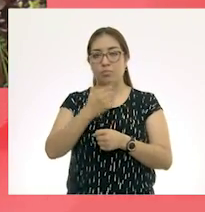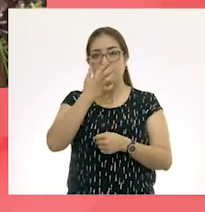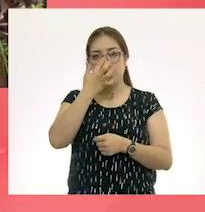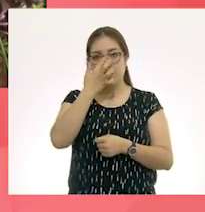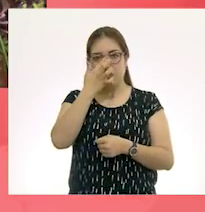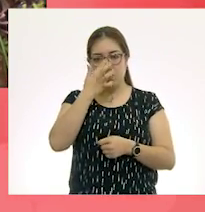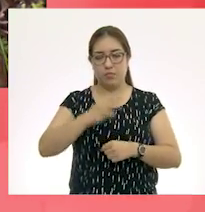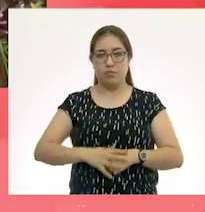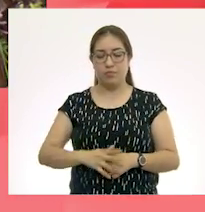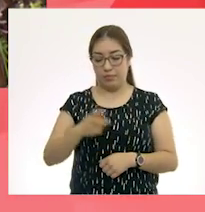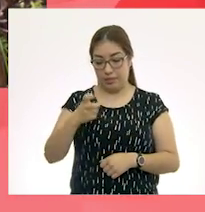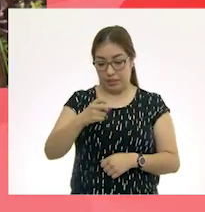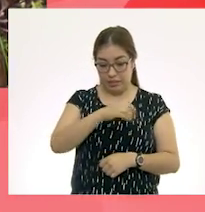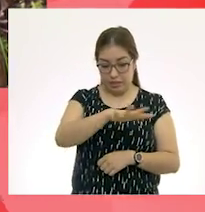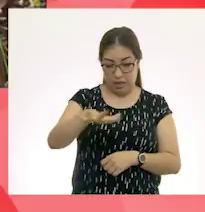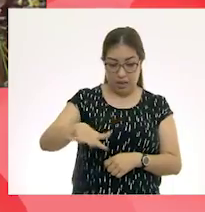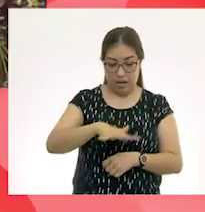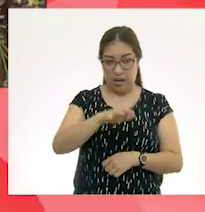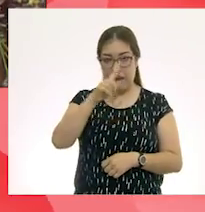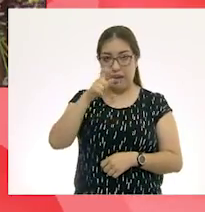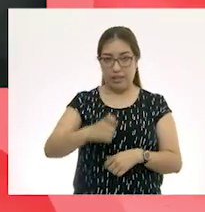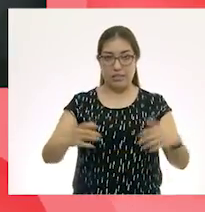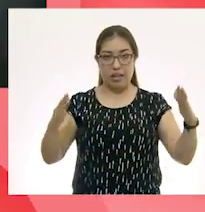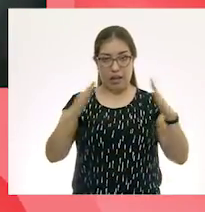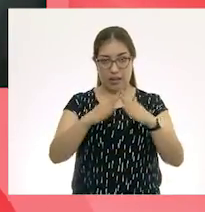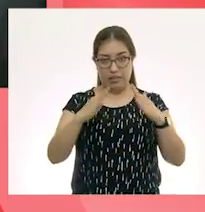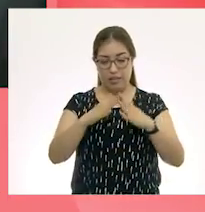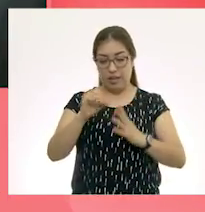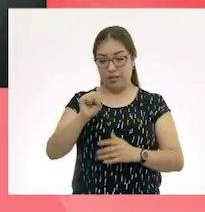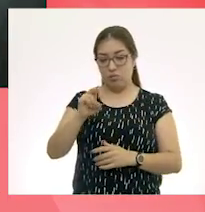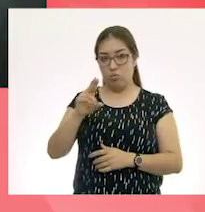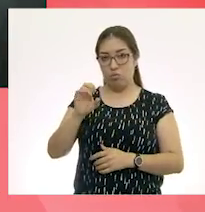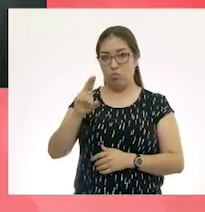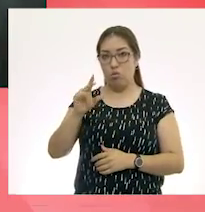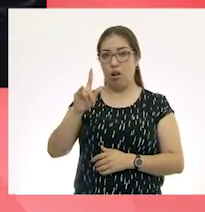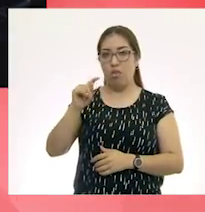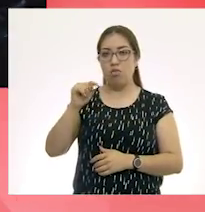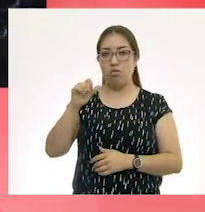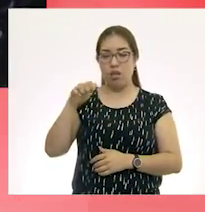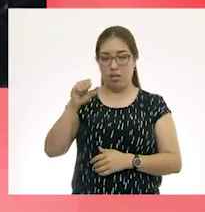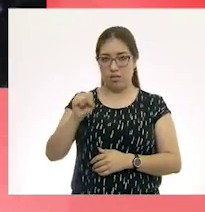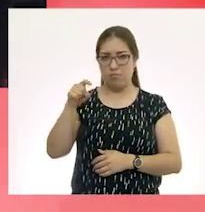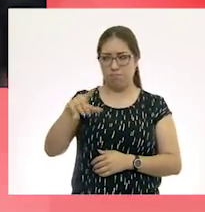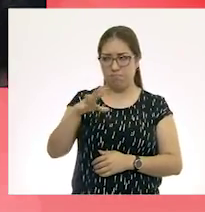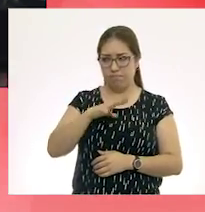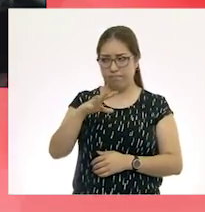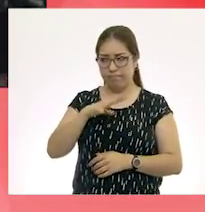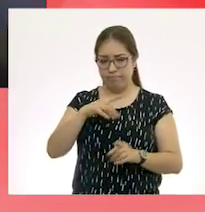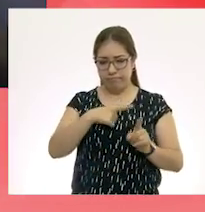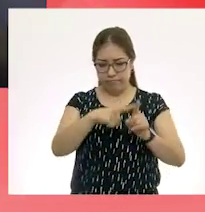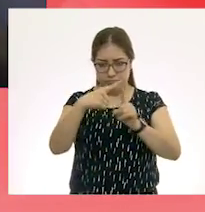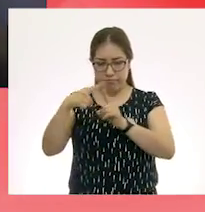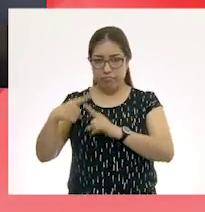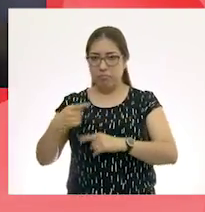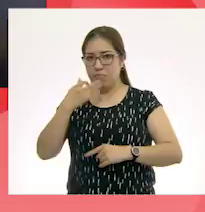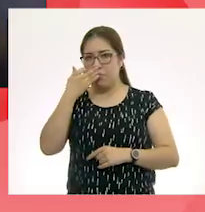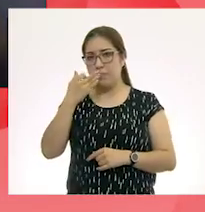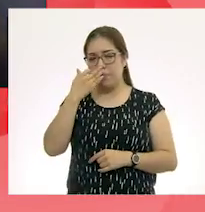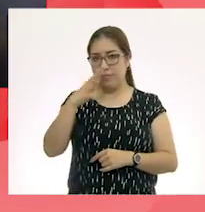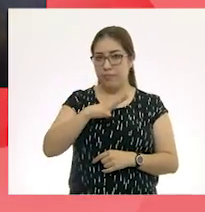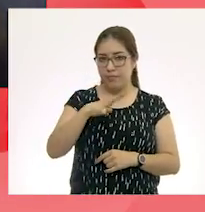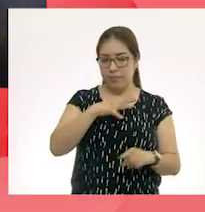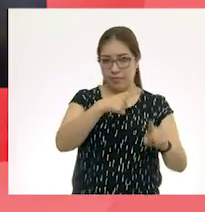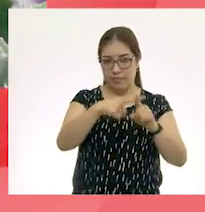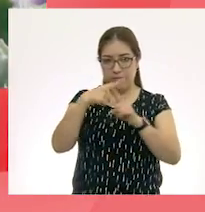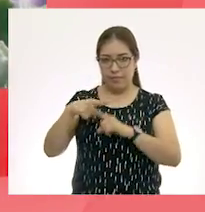en esta área donde nos encontramos es la Casa de las Suculentas. Aquí tenemos de diversas variedades,